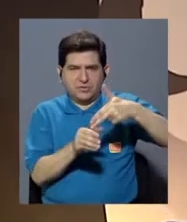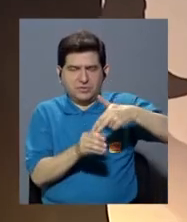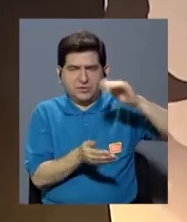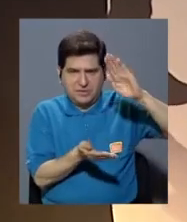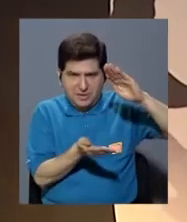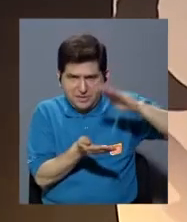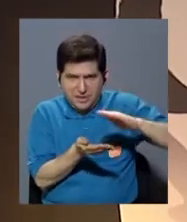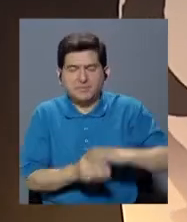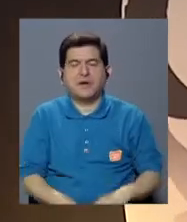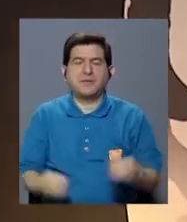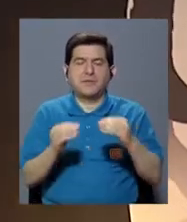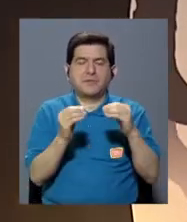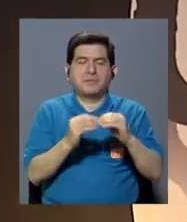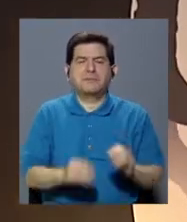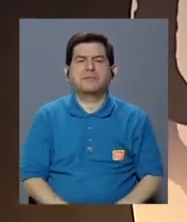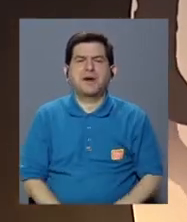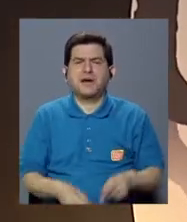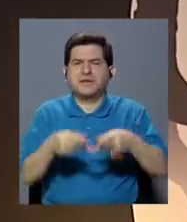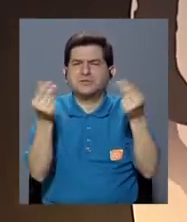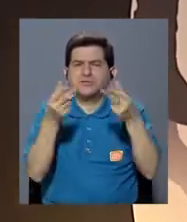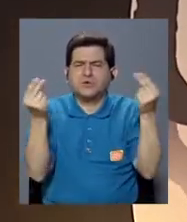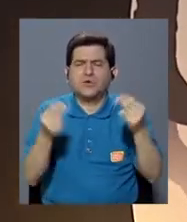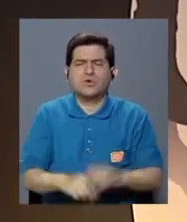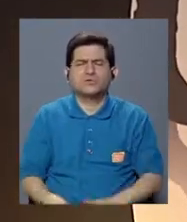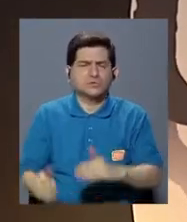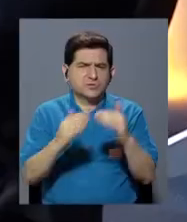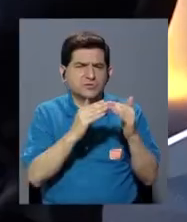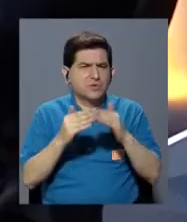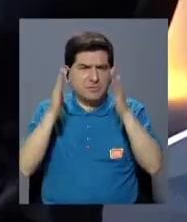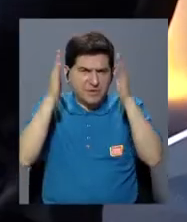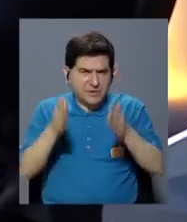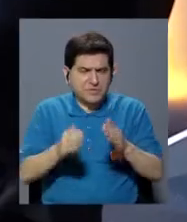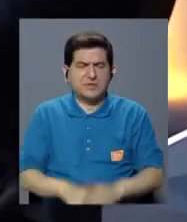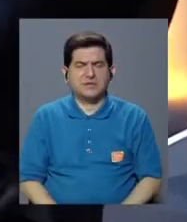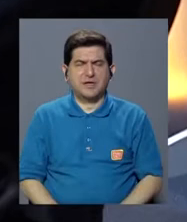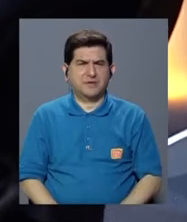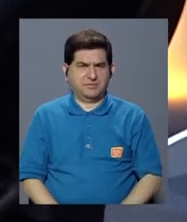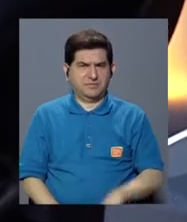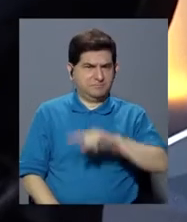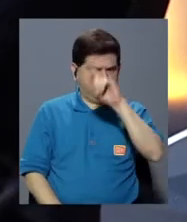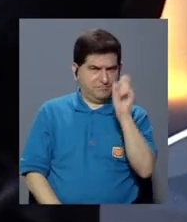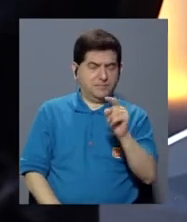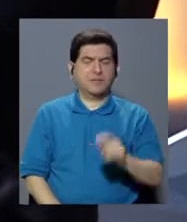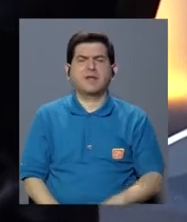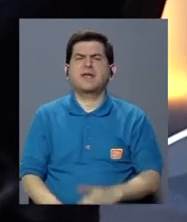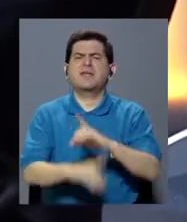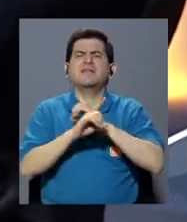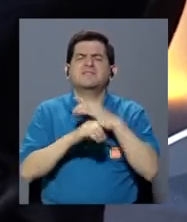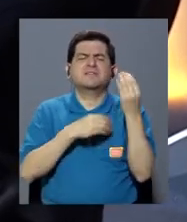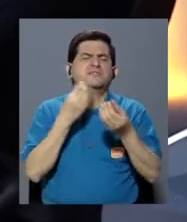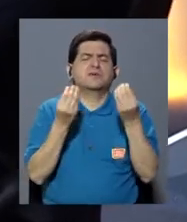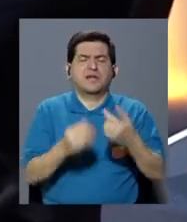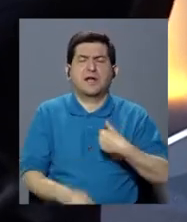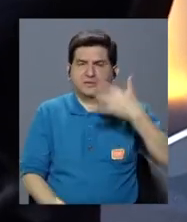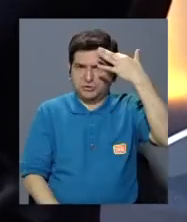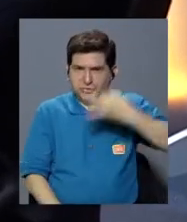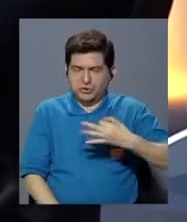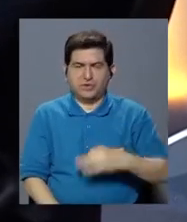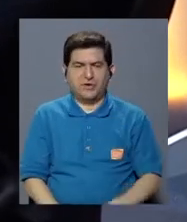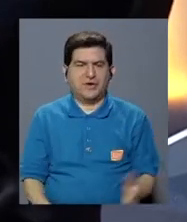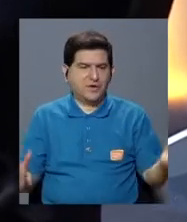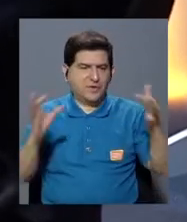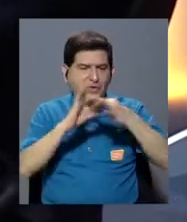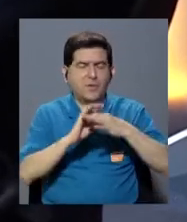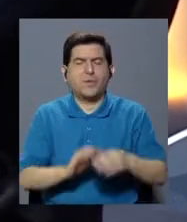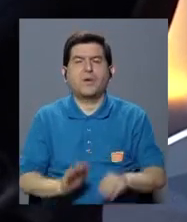costo mayor de la energía para los habitantes. ¿Cómo protege al ciudadano la Defensoría en esa línea? Yo creo que efectivamente, bueno, vamos a ver, aquí creo que